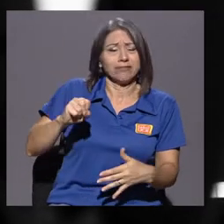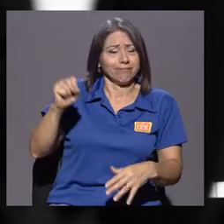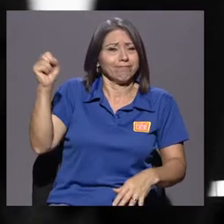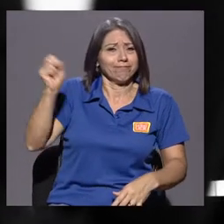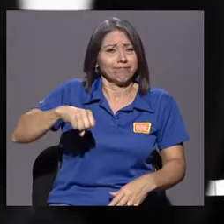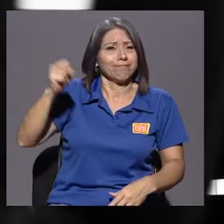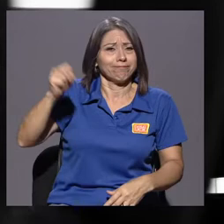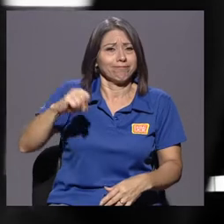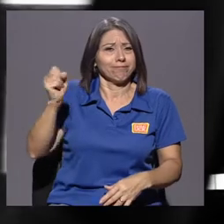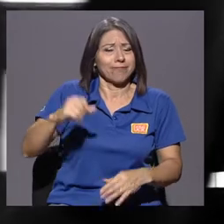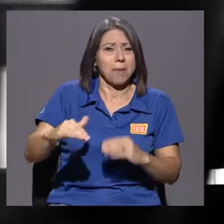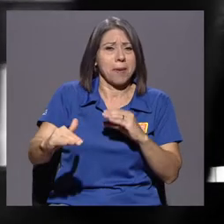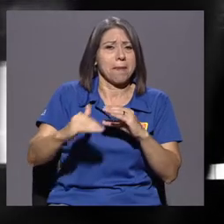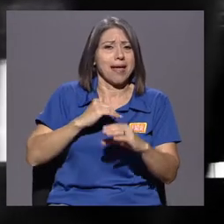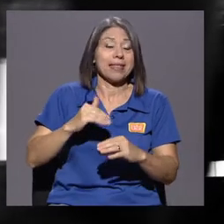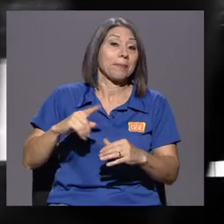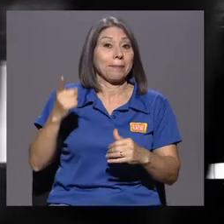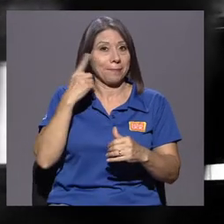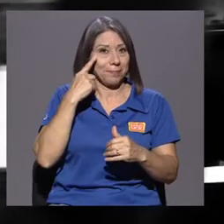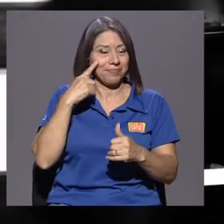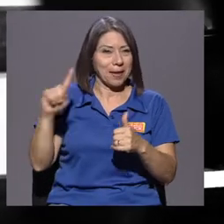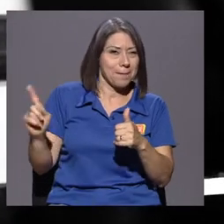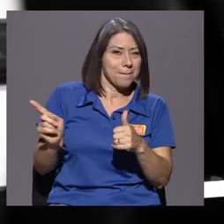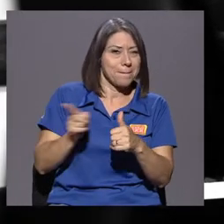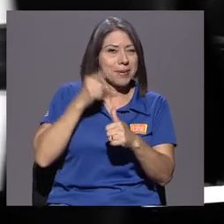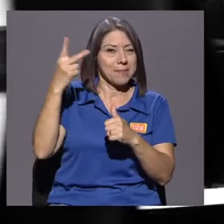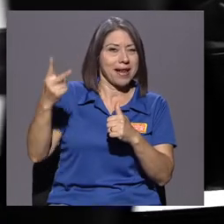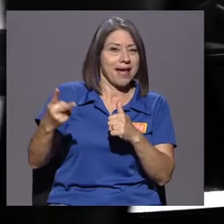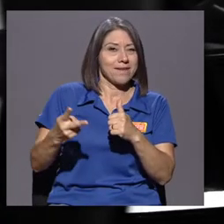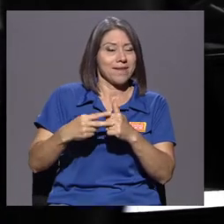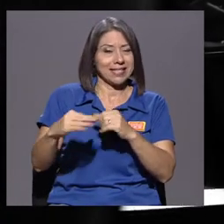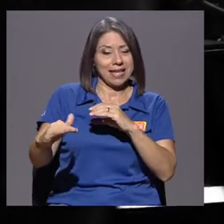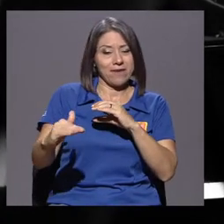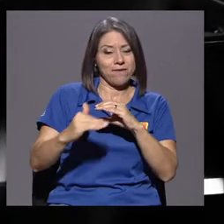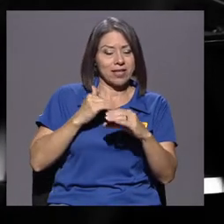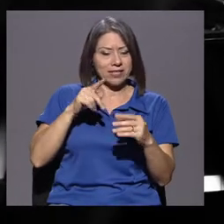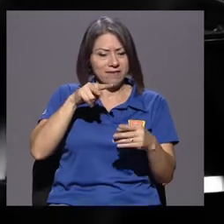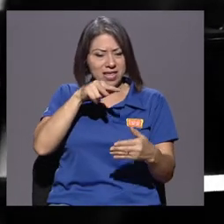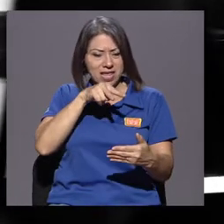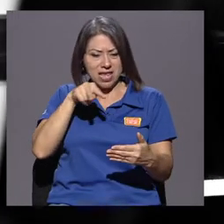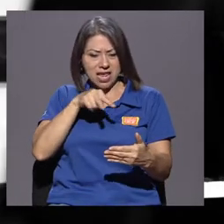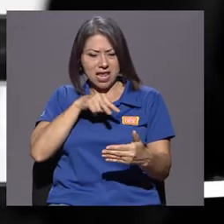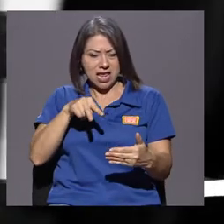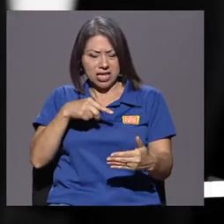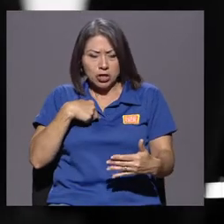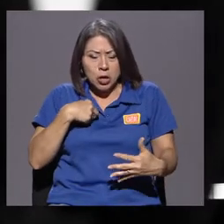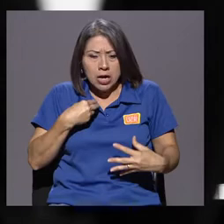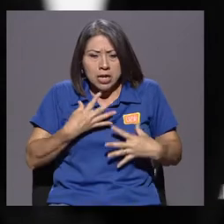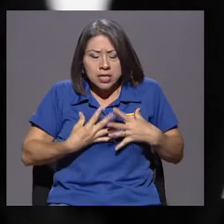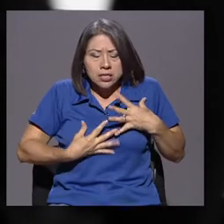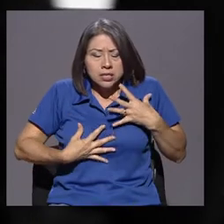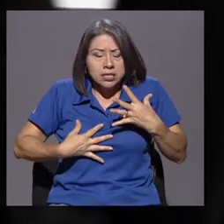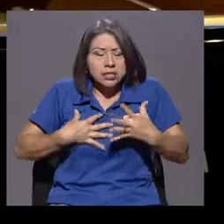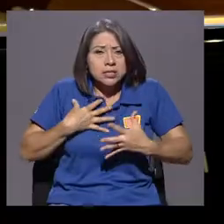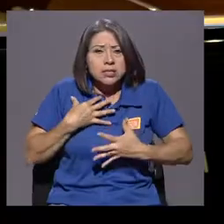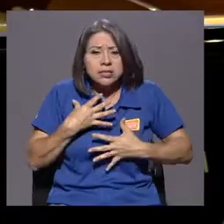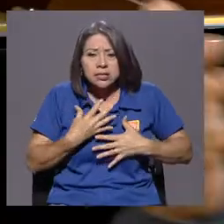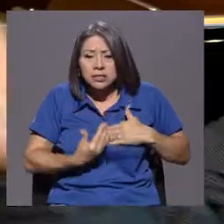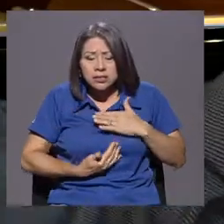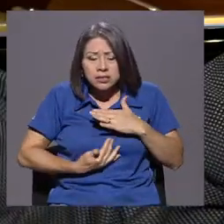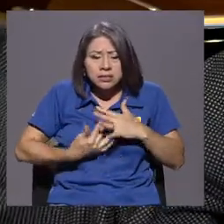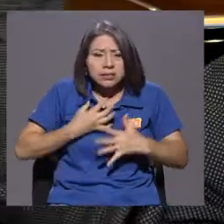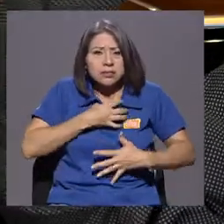recibí me amargó el día me asusto me inquieto me preocupo si de asia